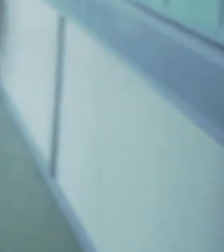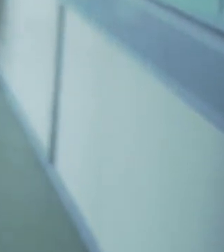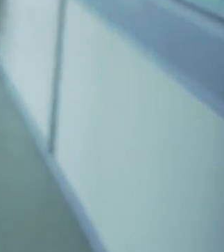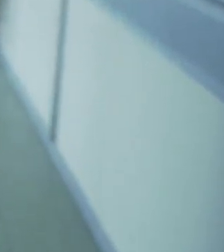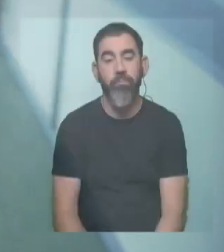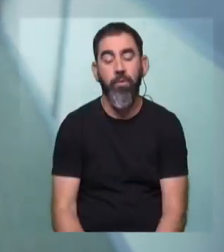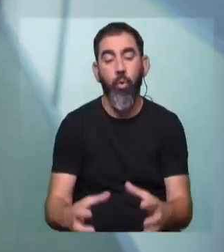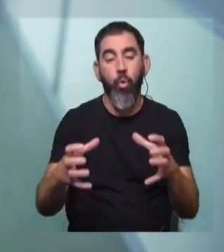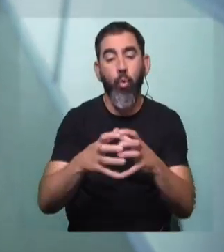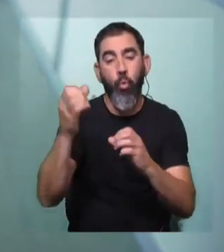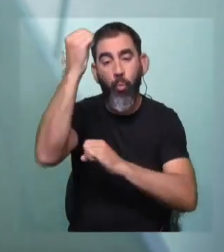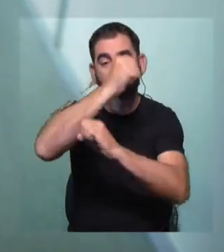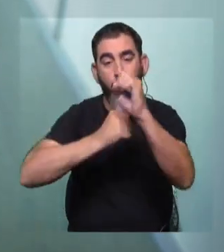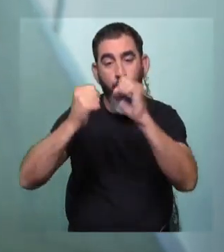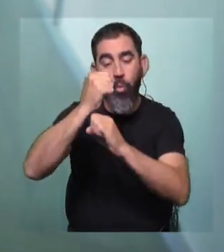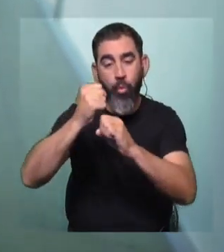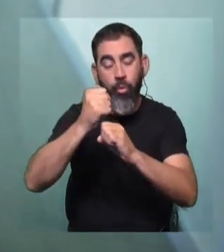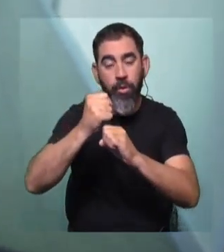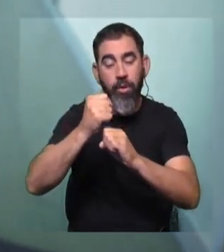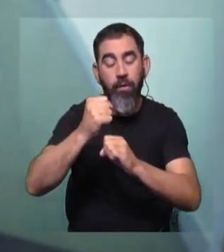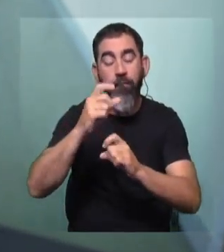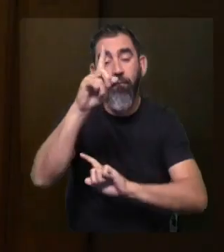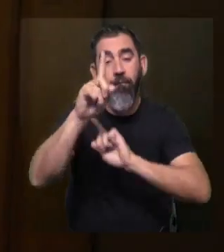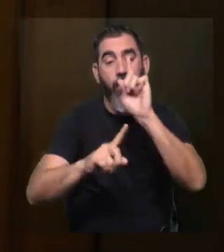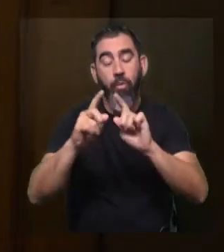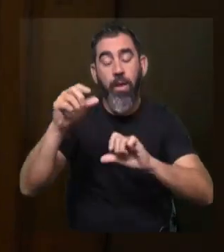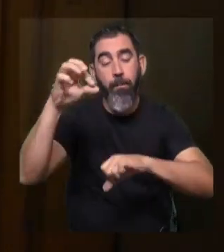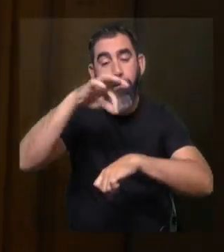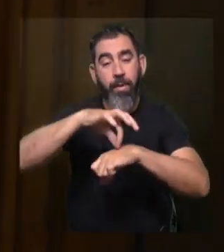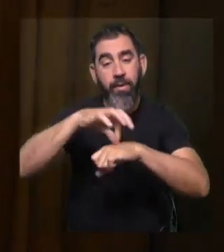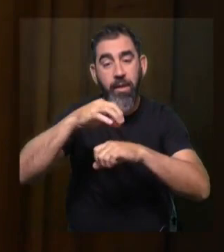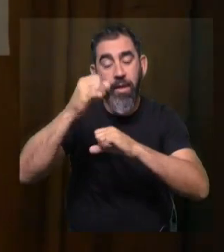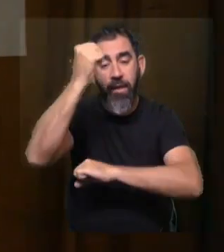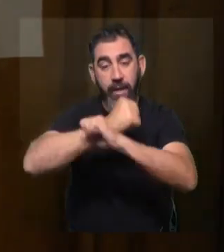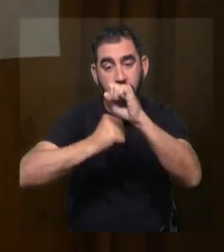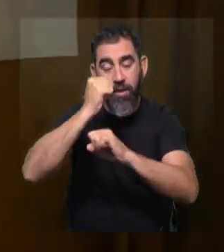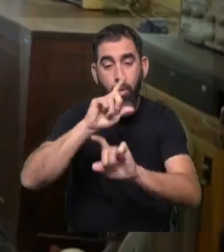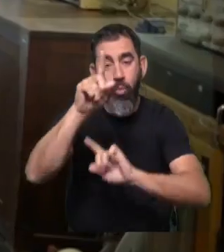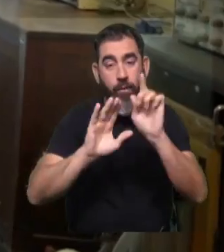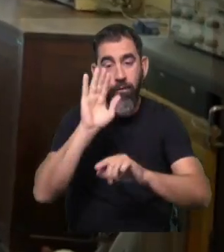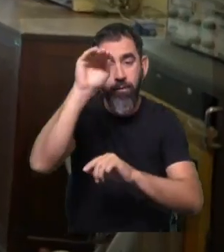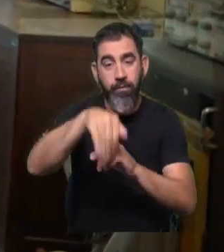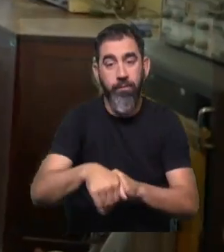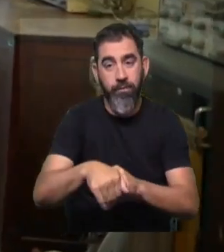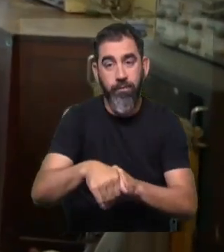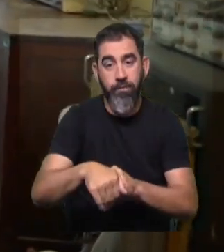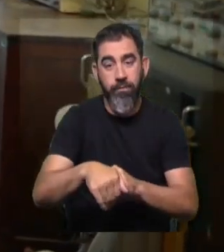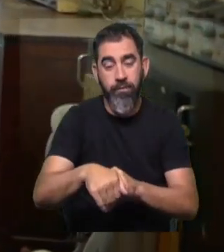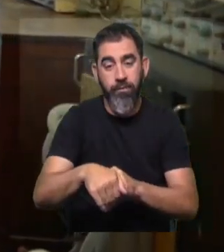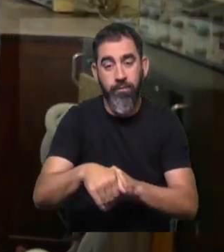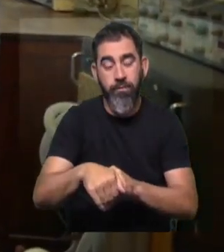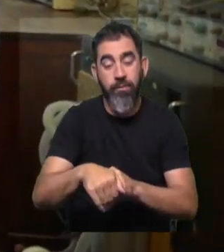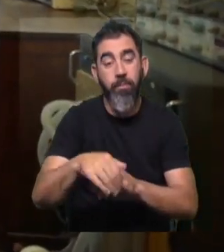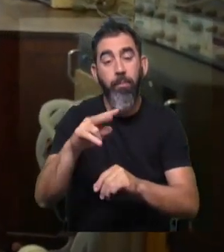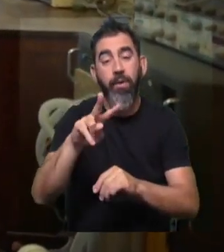El Núcleo de Ingeniería Biomédica de las Facultades de Medicina e Ingeniería de la Universidad de la República está